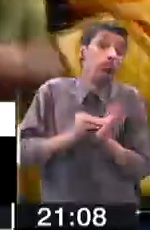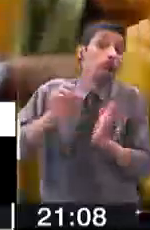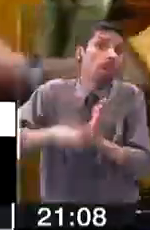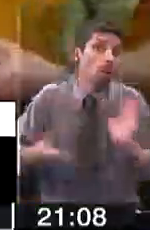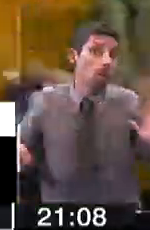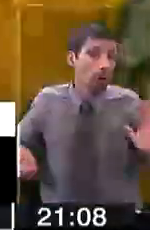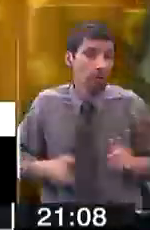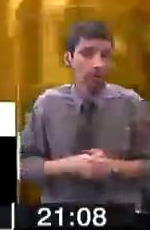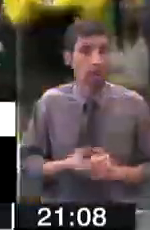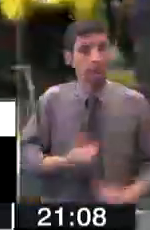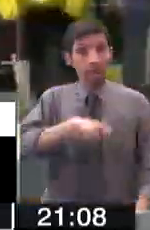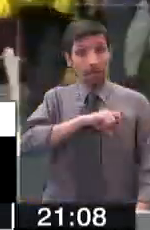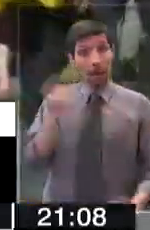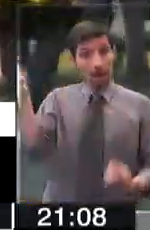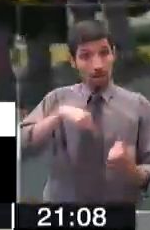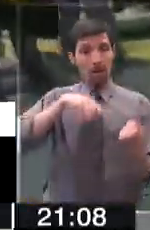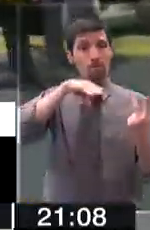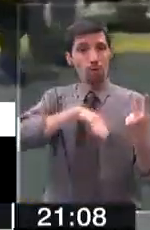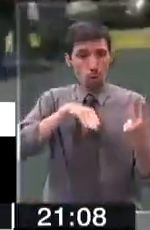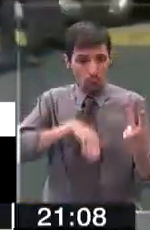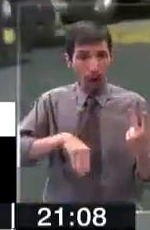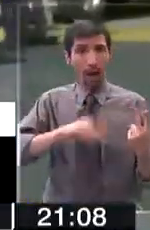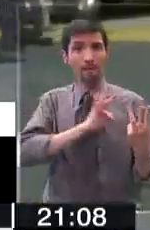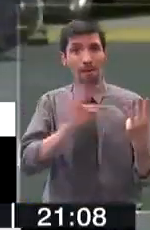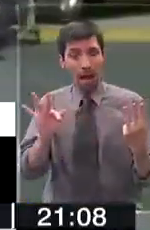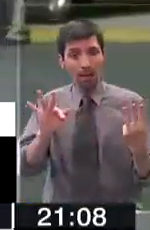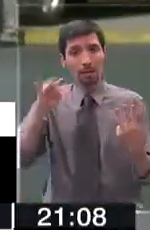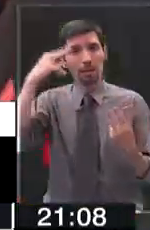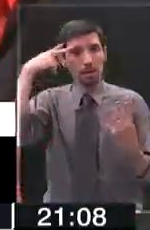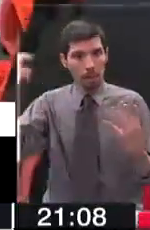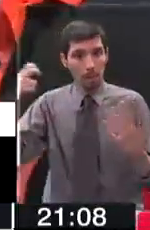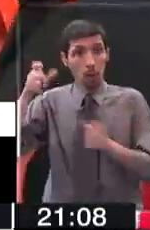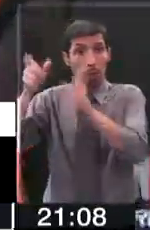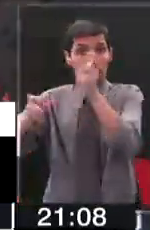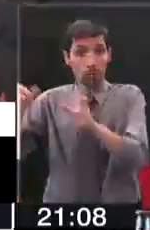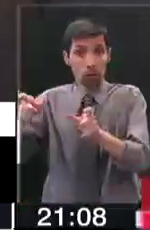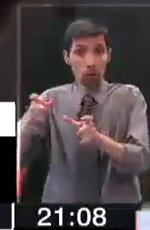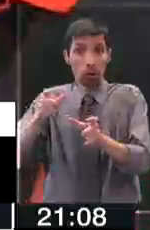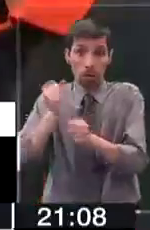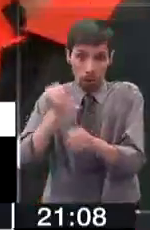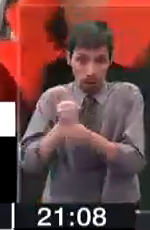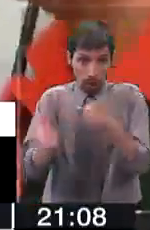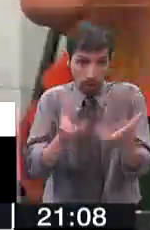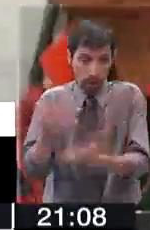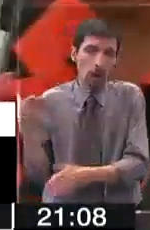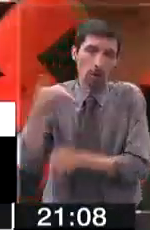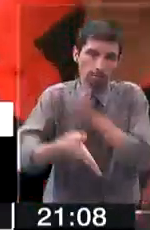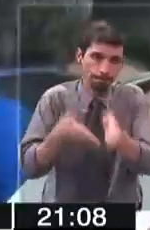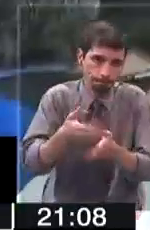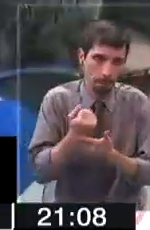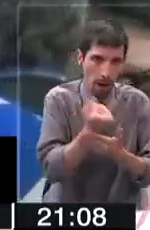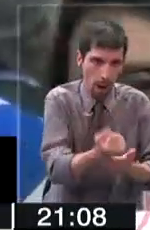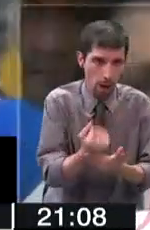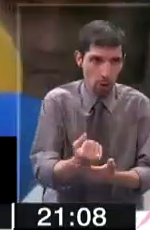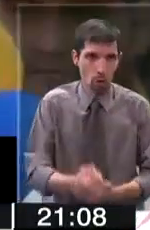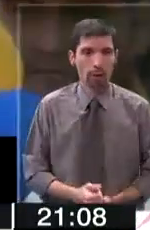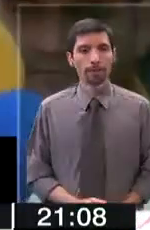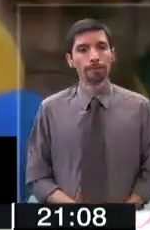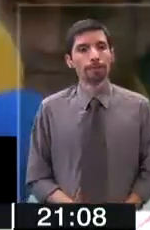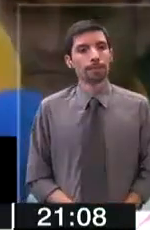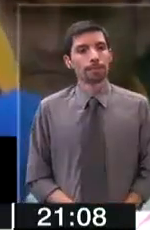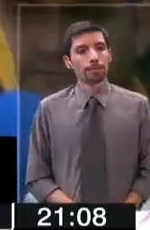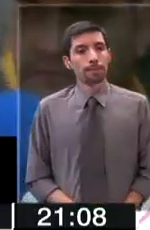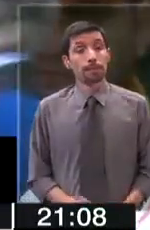Vinieron de España, Portugal, Francia y México. Son los brigadistas que ayudarán en el combate de los incendios. Buena parte de las